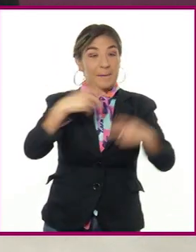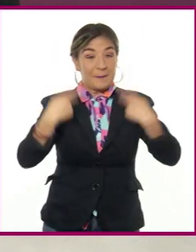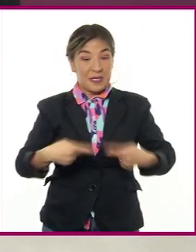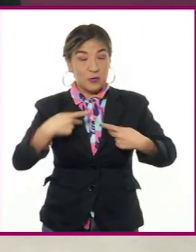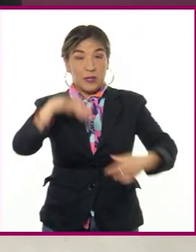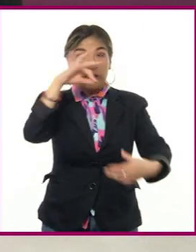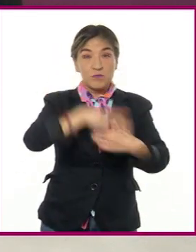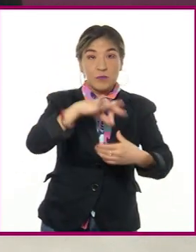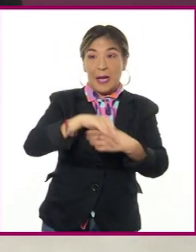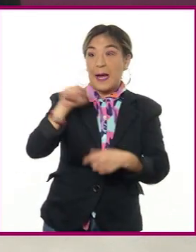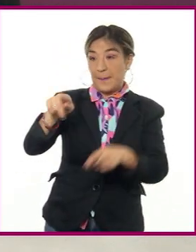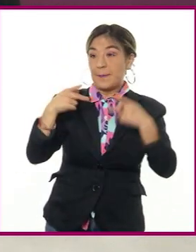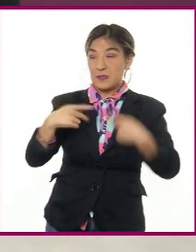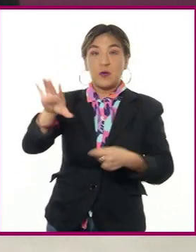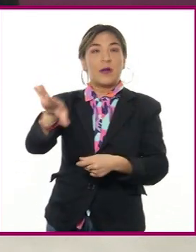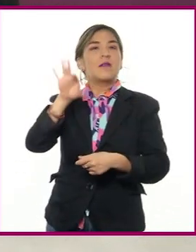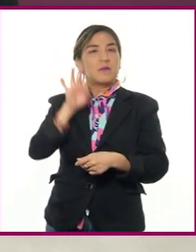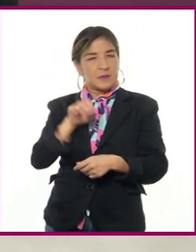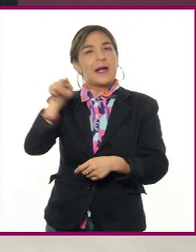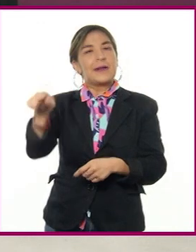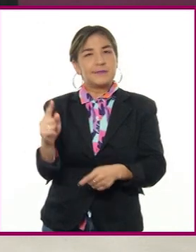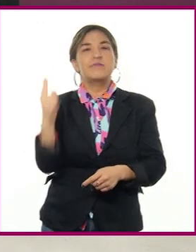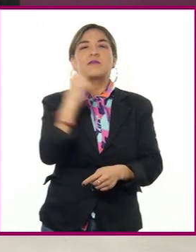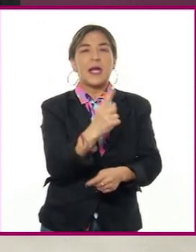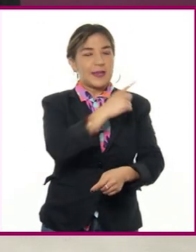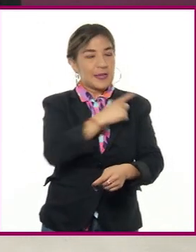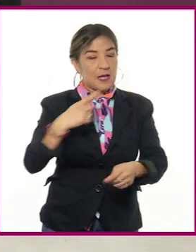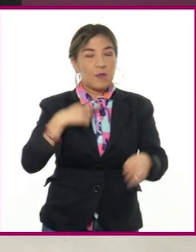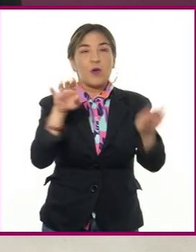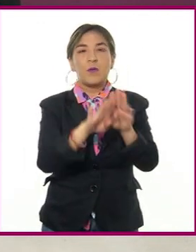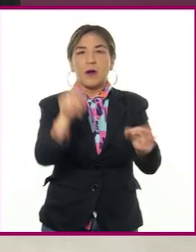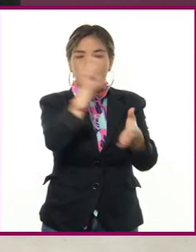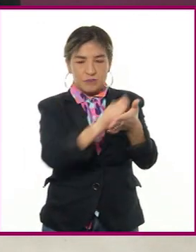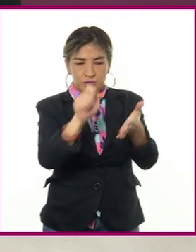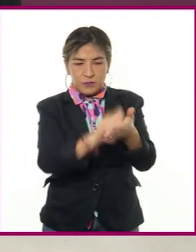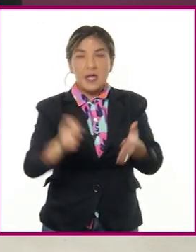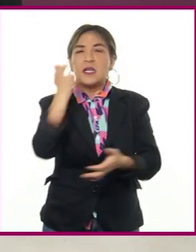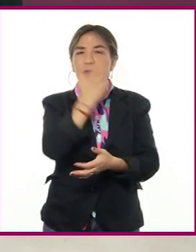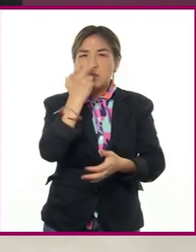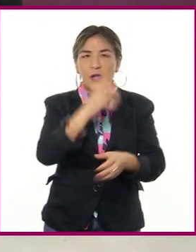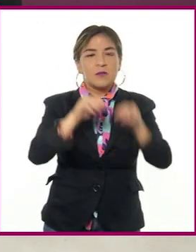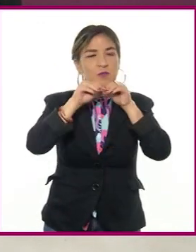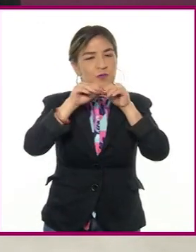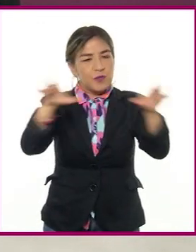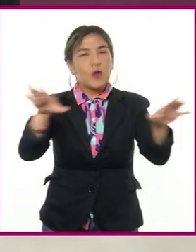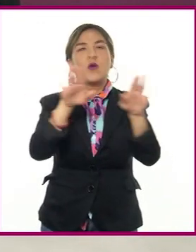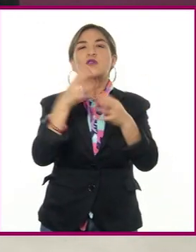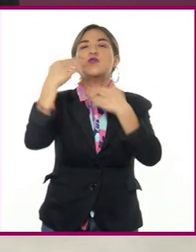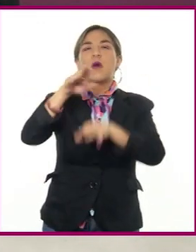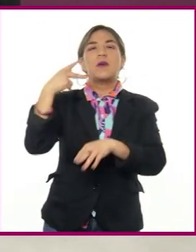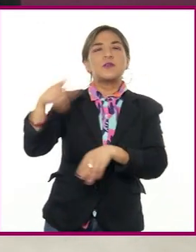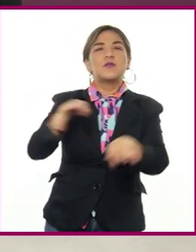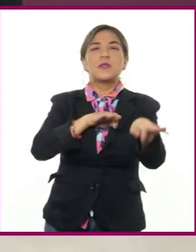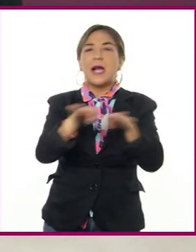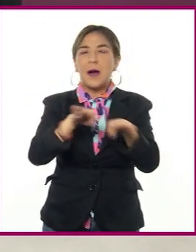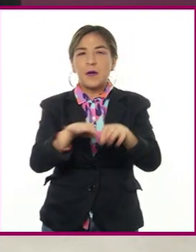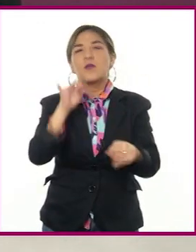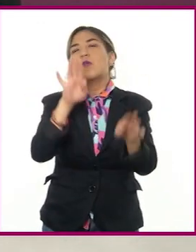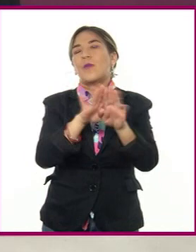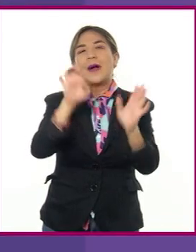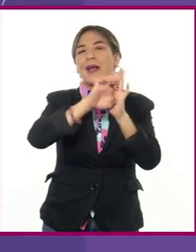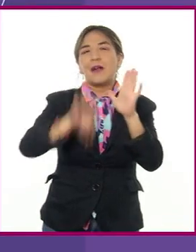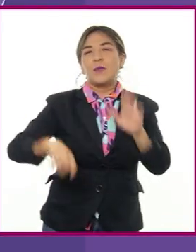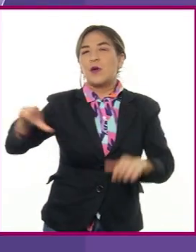a la comunidad en general de manera oral y escrita sobre su trabajo. Un ejemplo de ello es el informe de